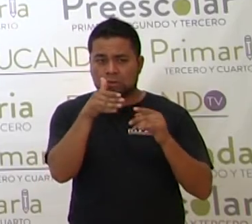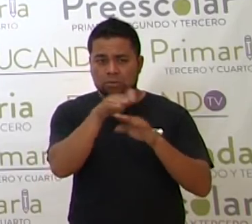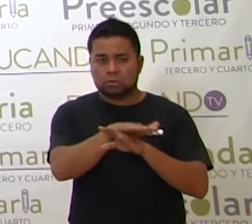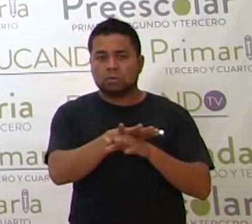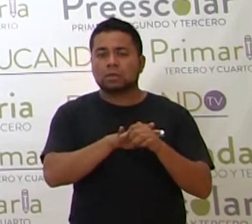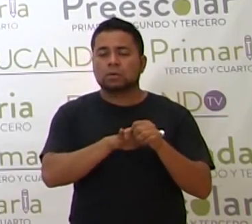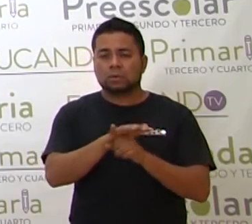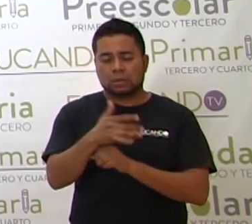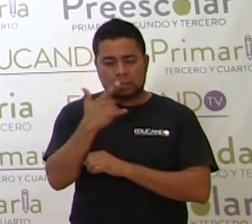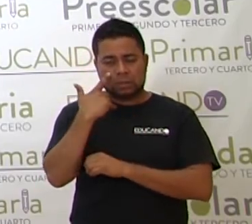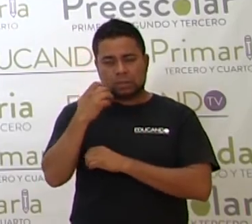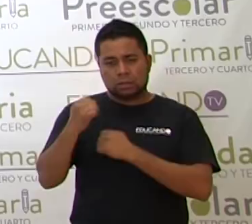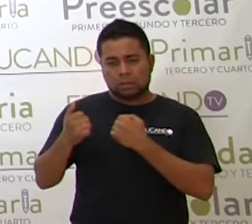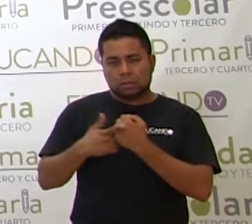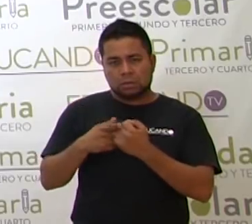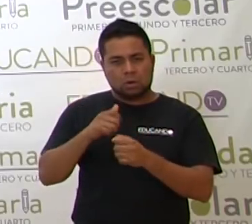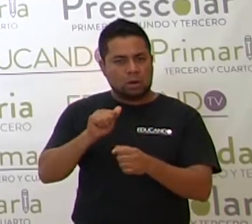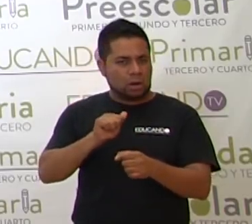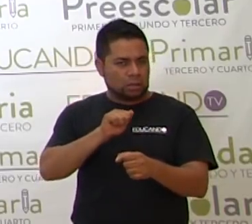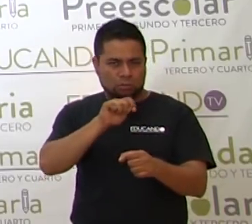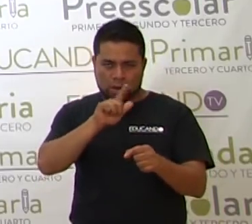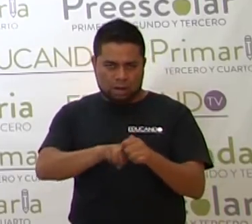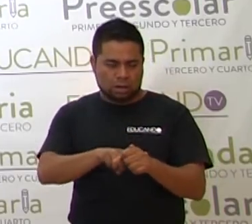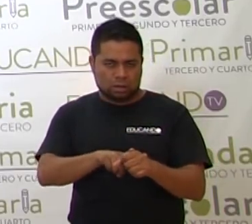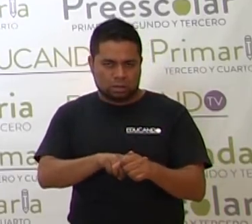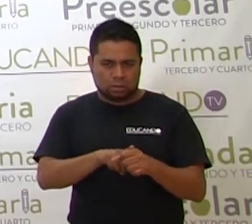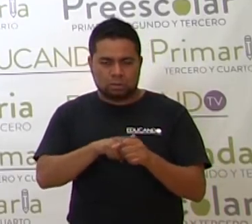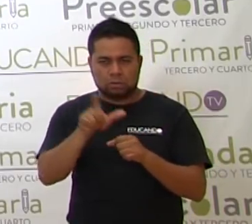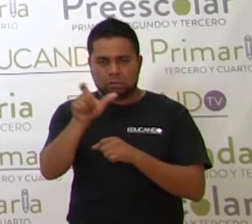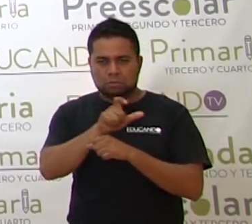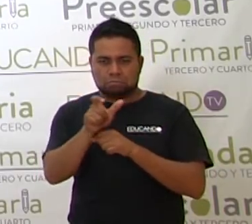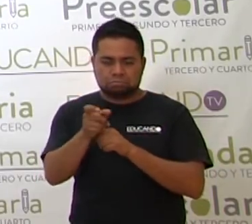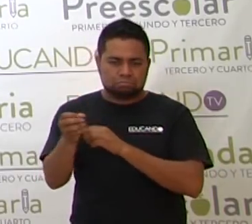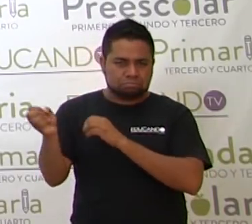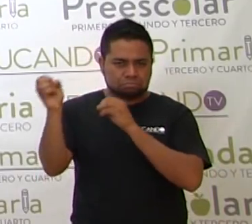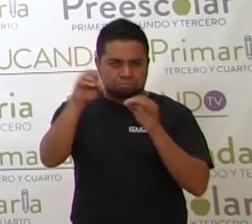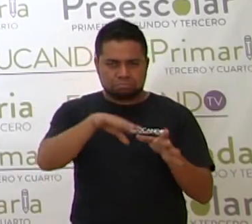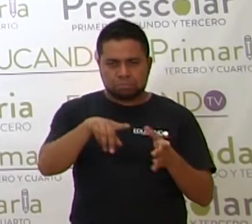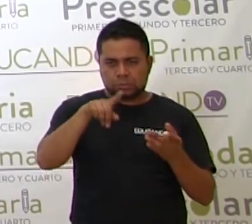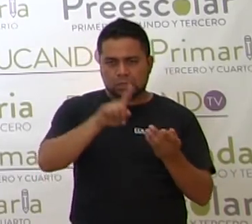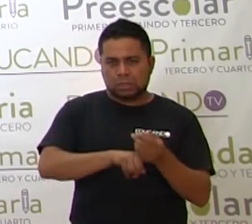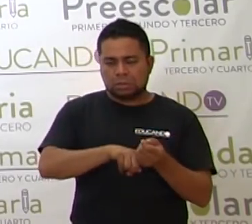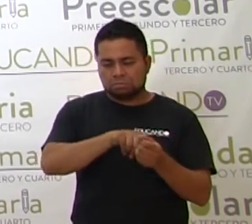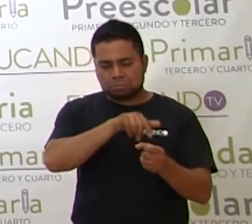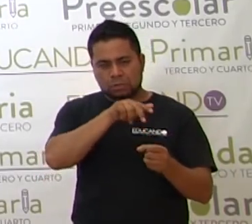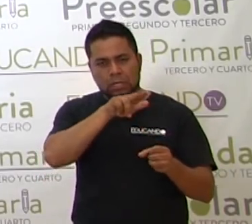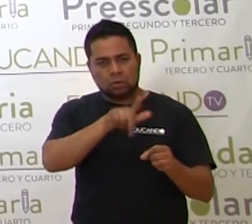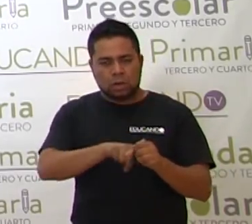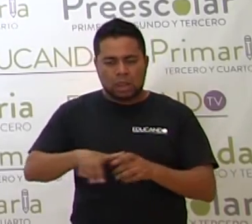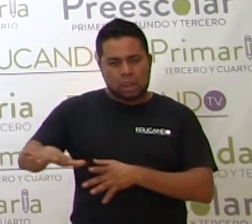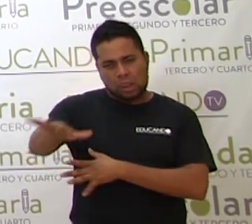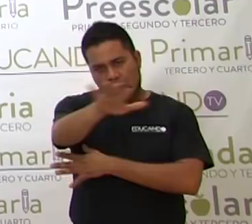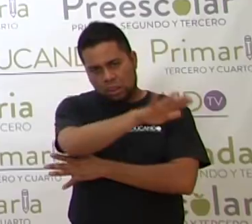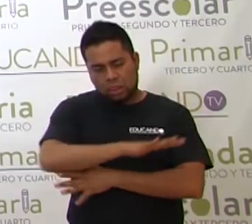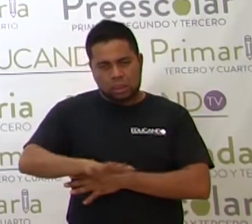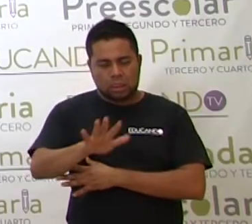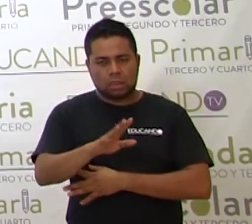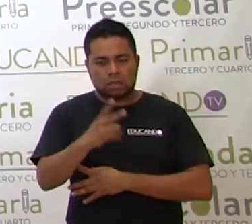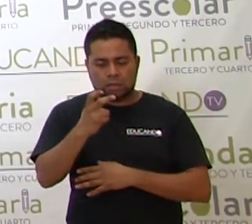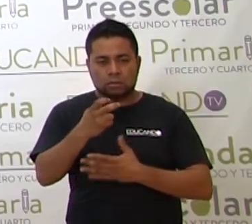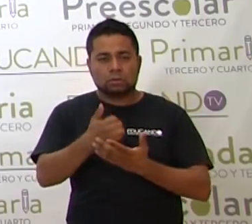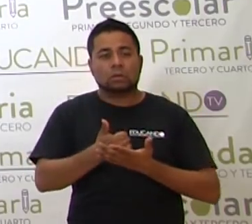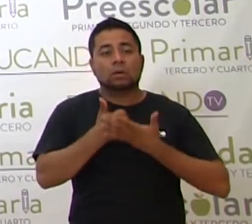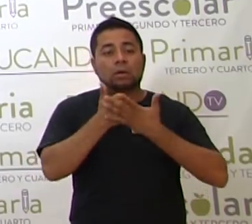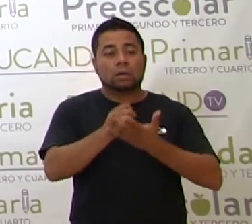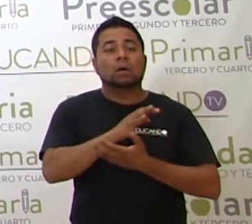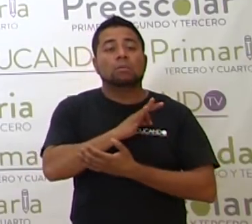un fenómeno natural, bien, que se produce en la naturaleza. Y esto te va a